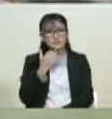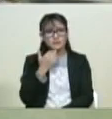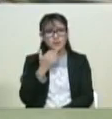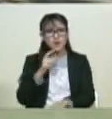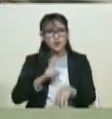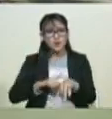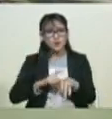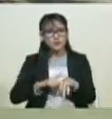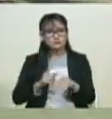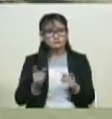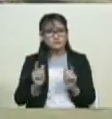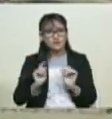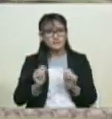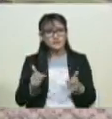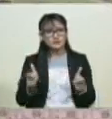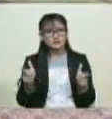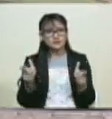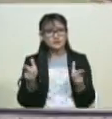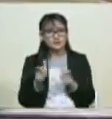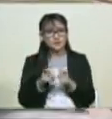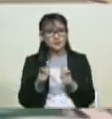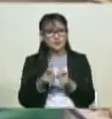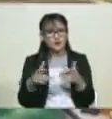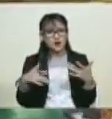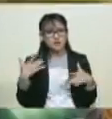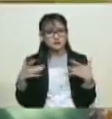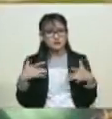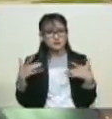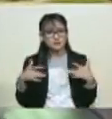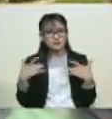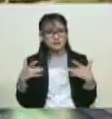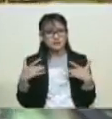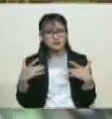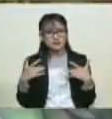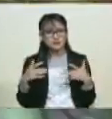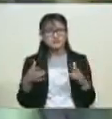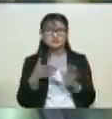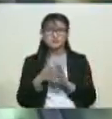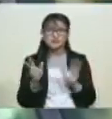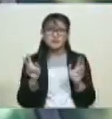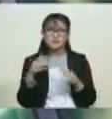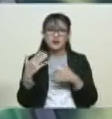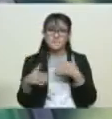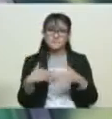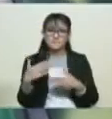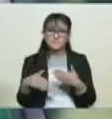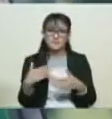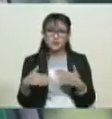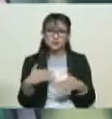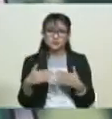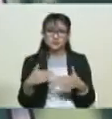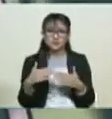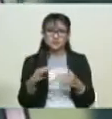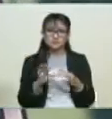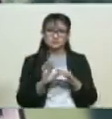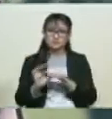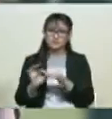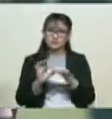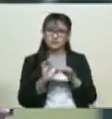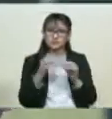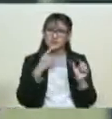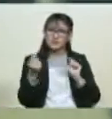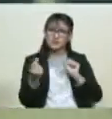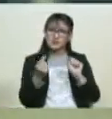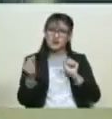minutos para esta actividad como ya hemos dicho enmarcada en el proceso de conciliación y diálogo